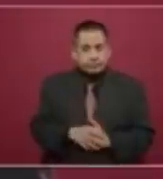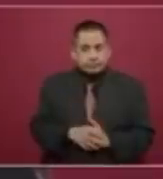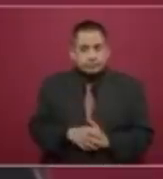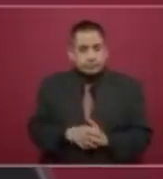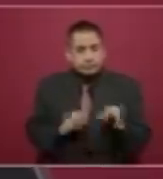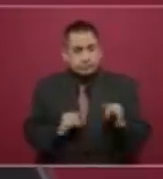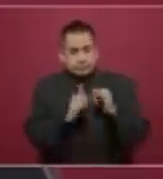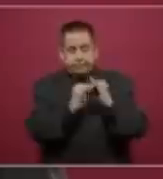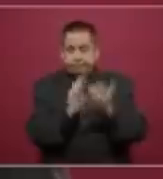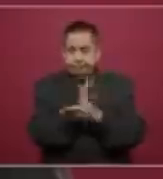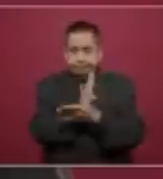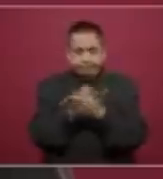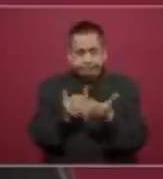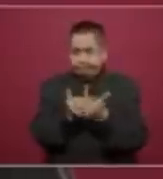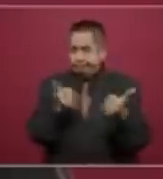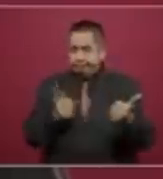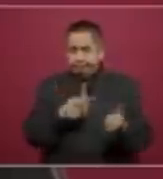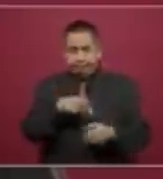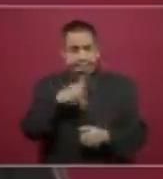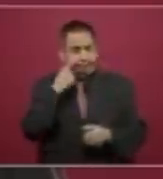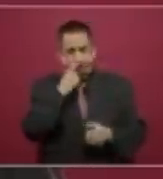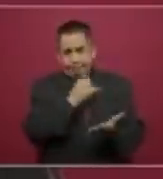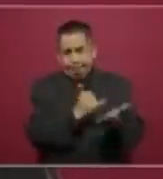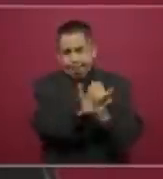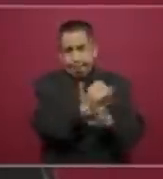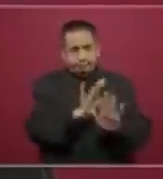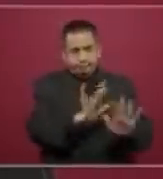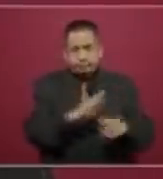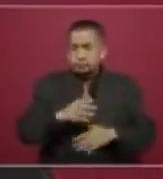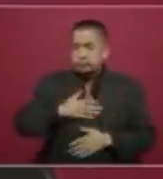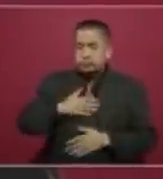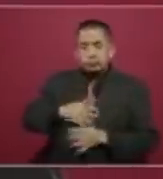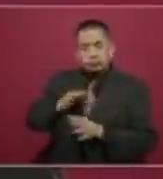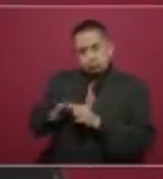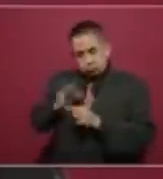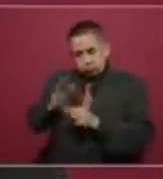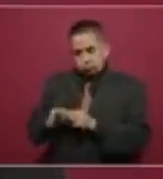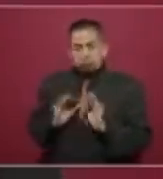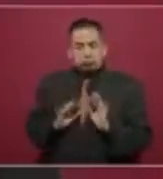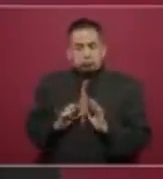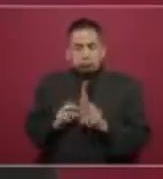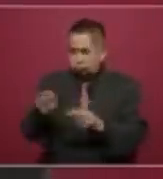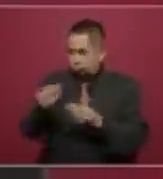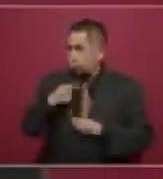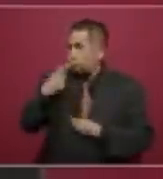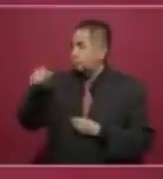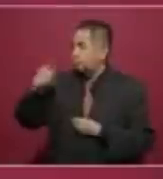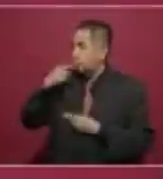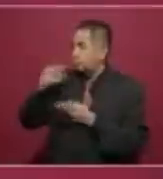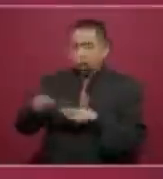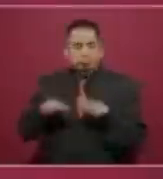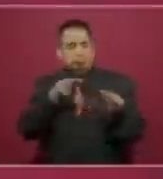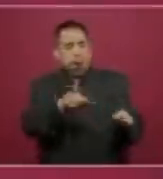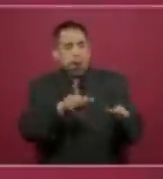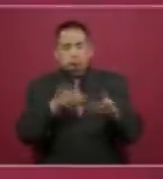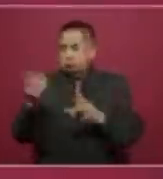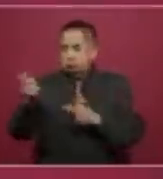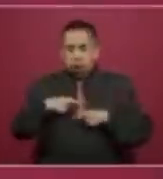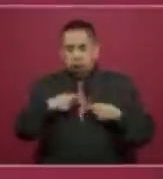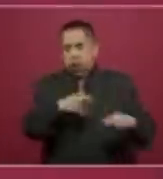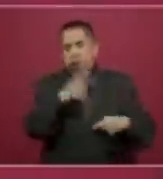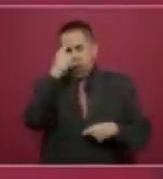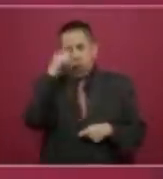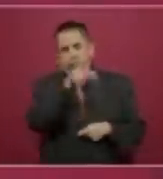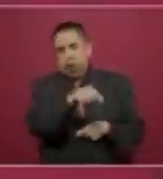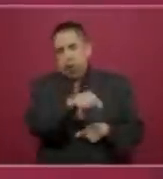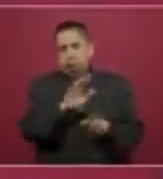institución independiente, nosotros cumplimos todo lo que nos llega de denuncia. Y si